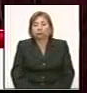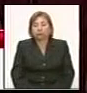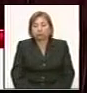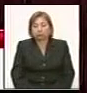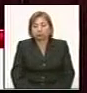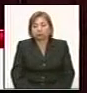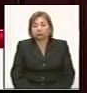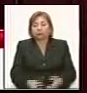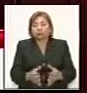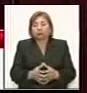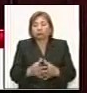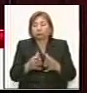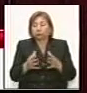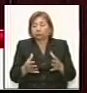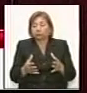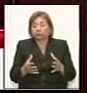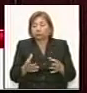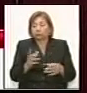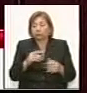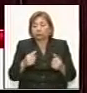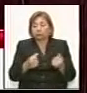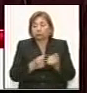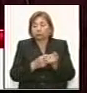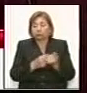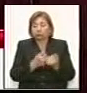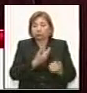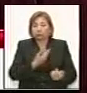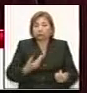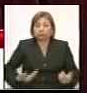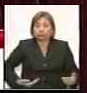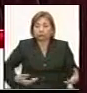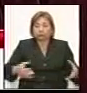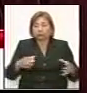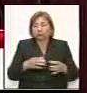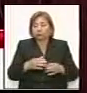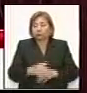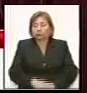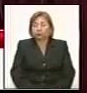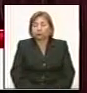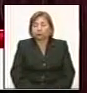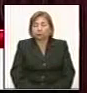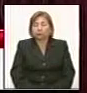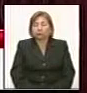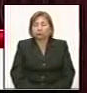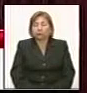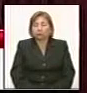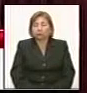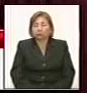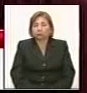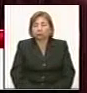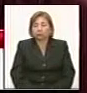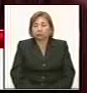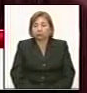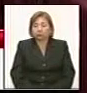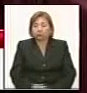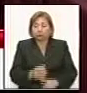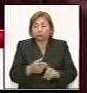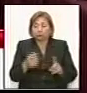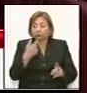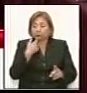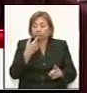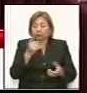con unos grupos, obviamente, que si no apoyaran al gobierno sería difícil de mantener? Ah, me refiero a